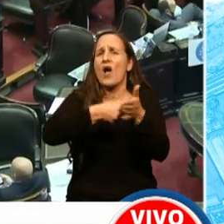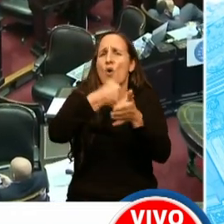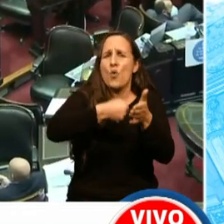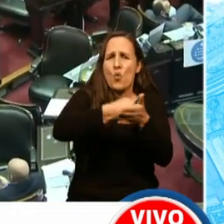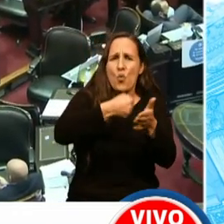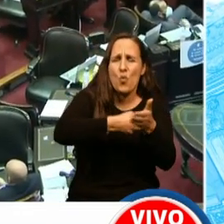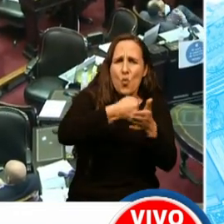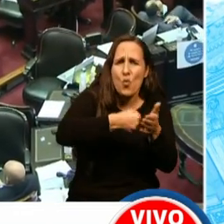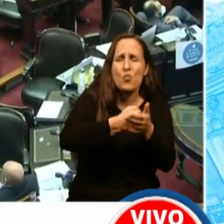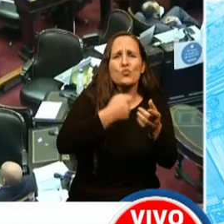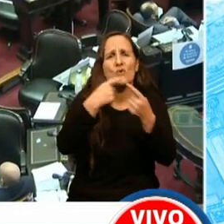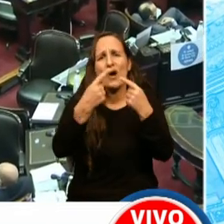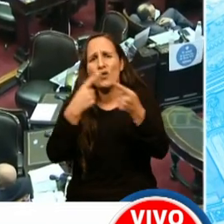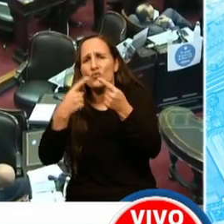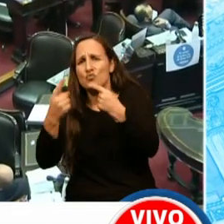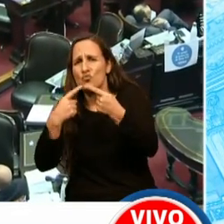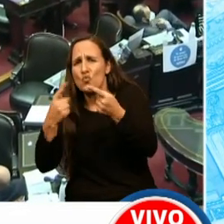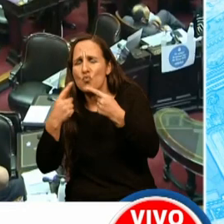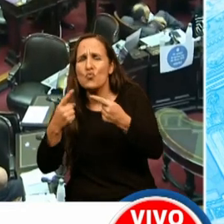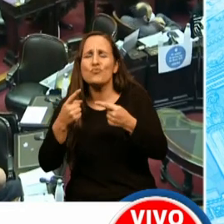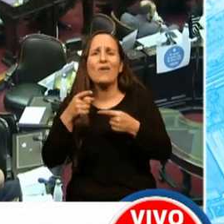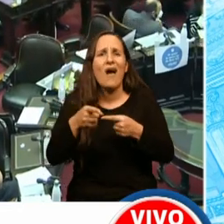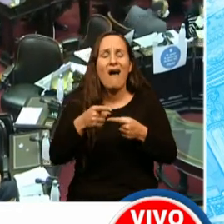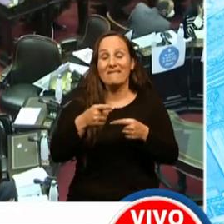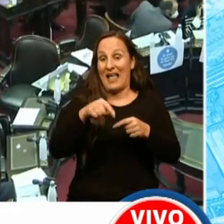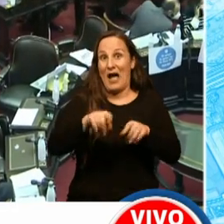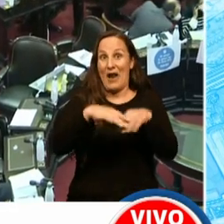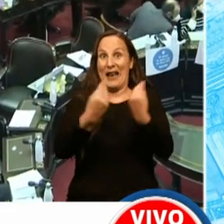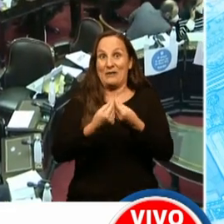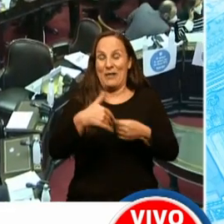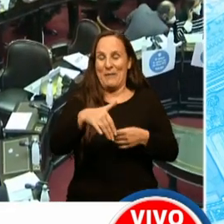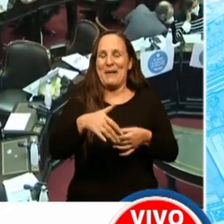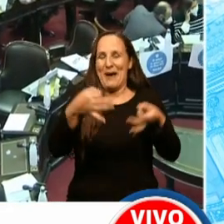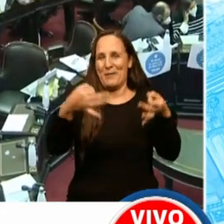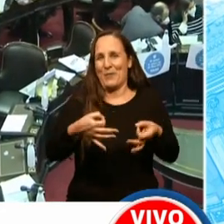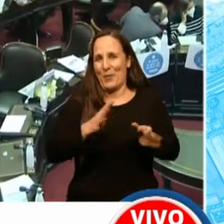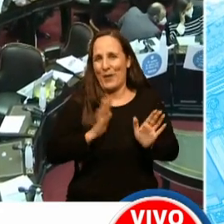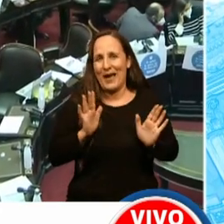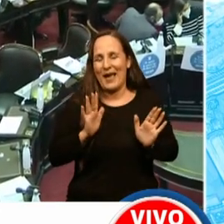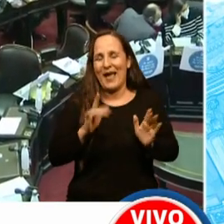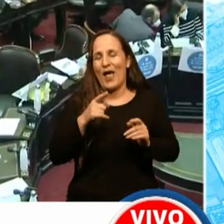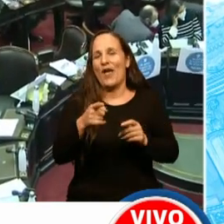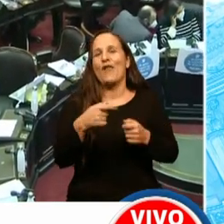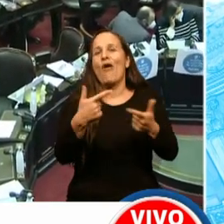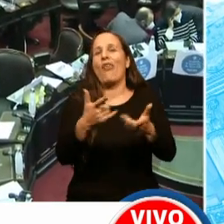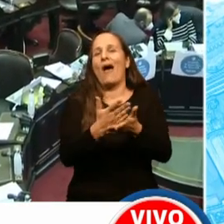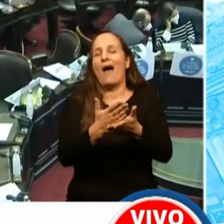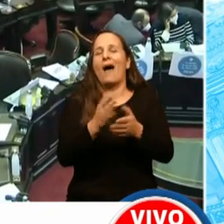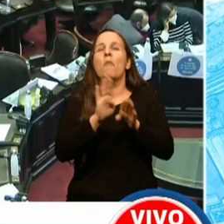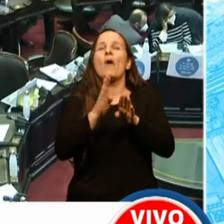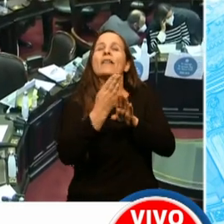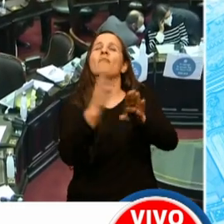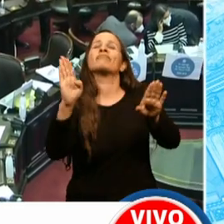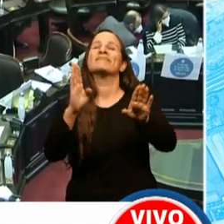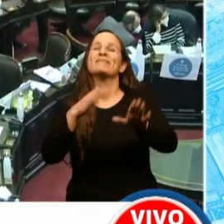consultado que y para este resultado final que creo que es bueno y que abre puertas a personas